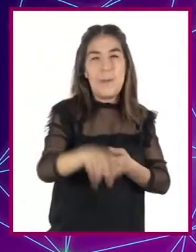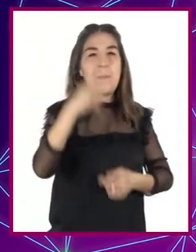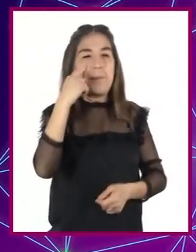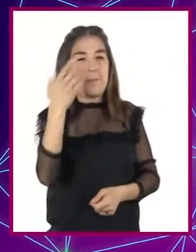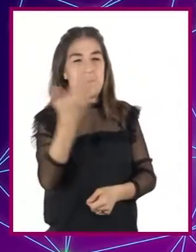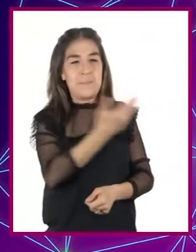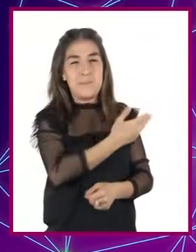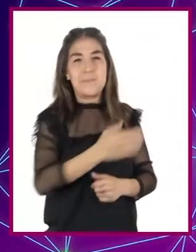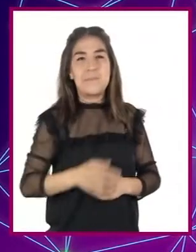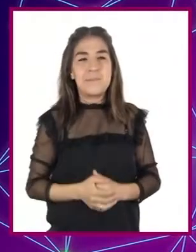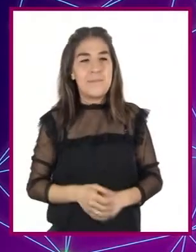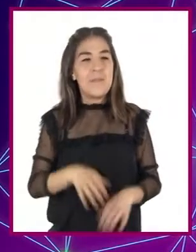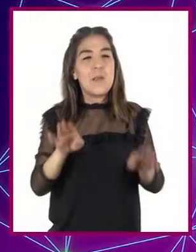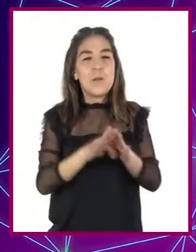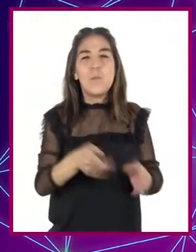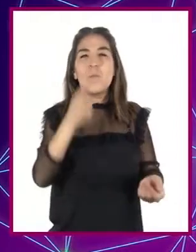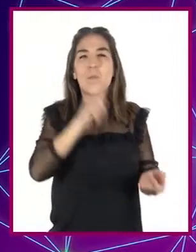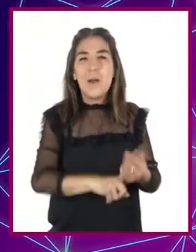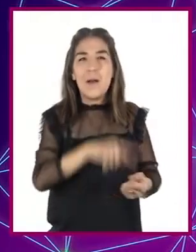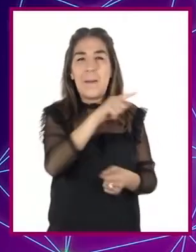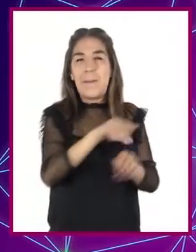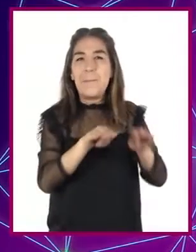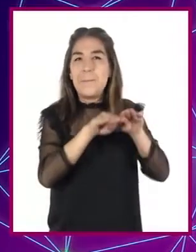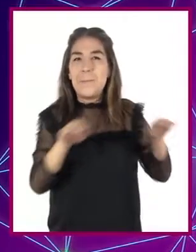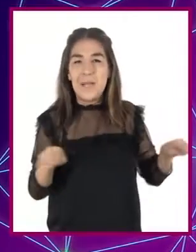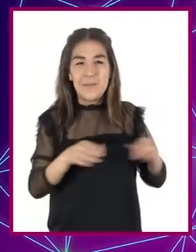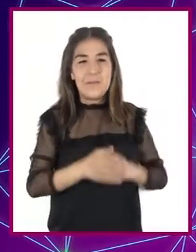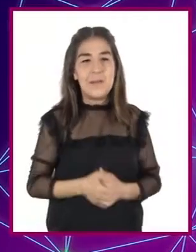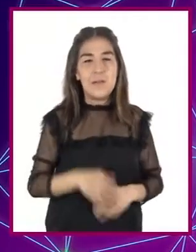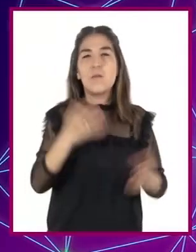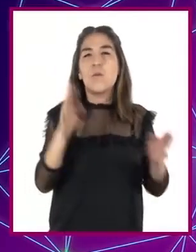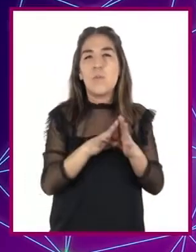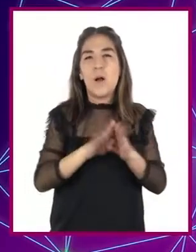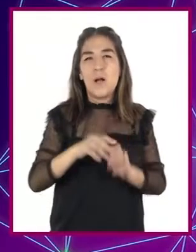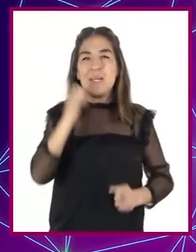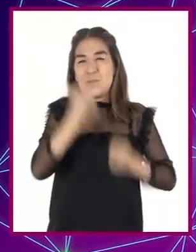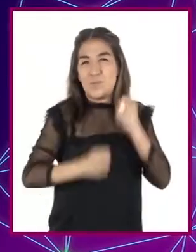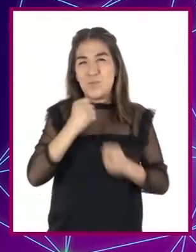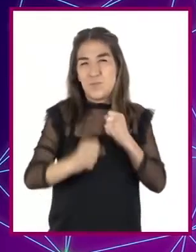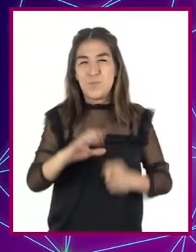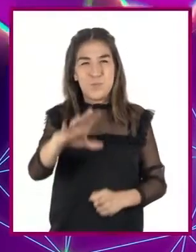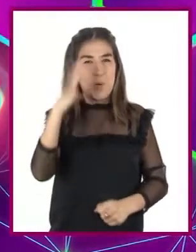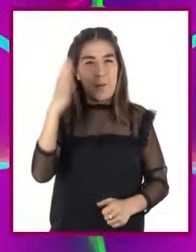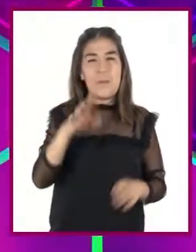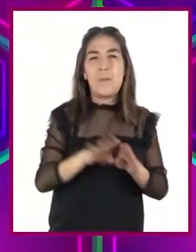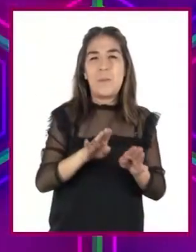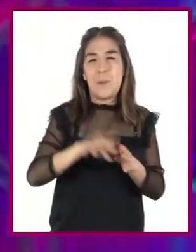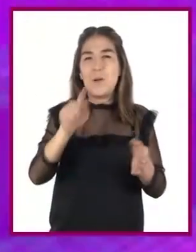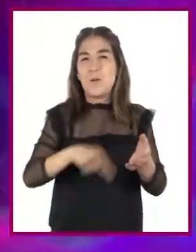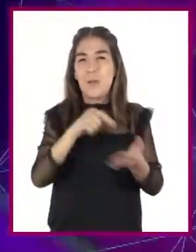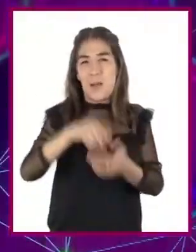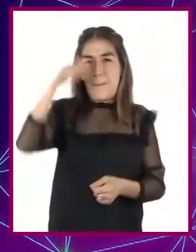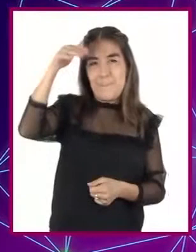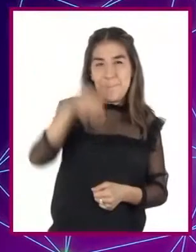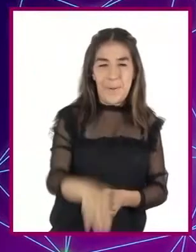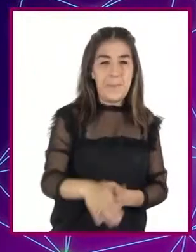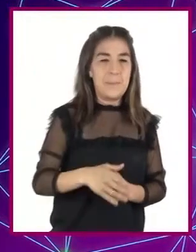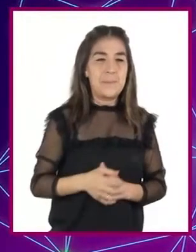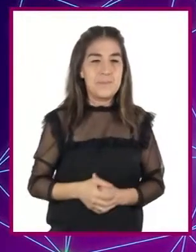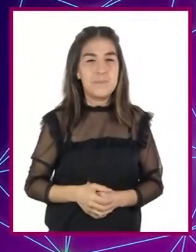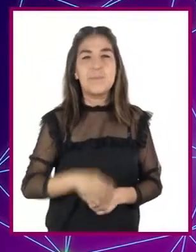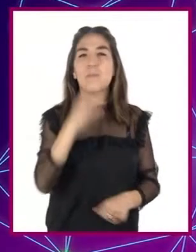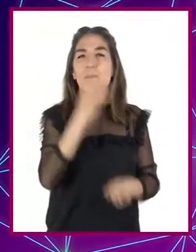puede observar algunas partes y sus medidas de una pista de aceleración y de la fosa. A